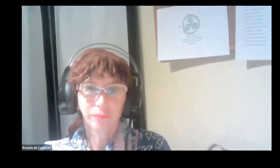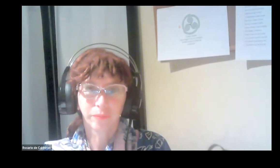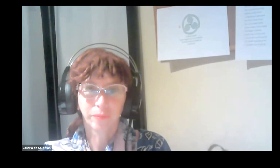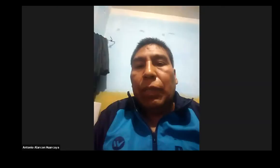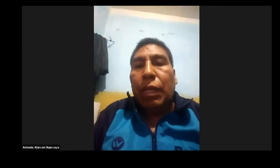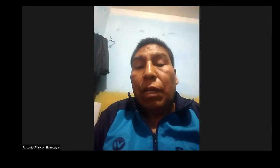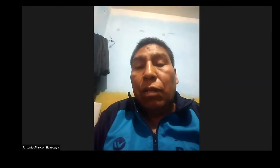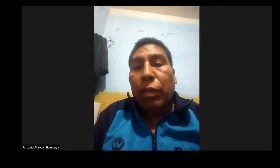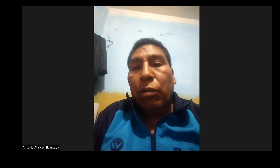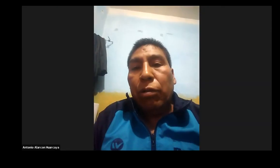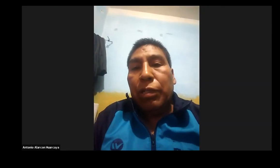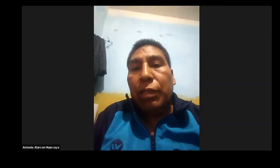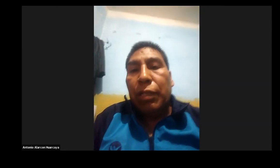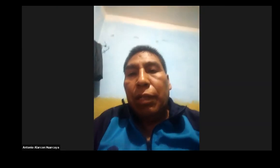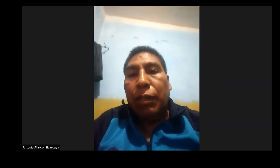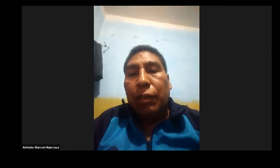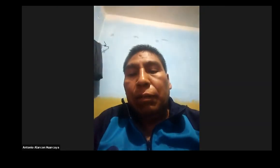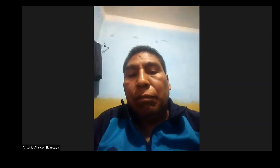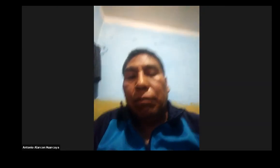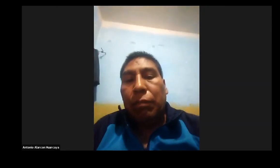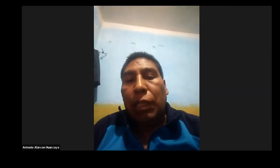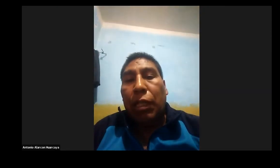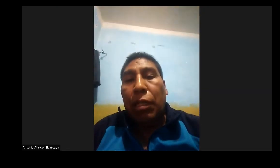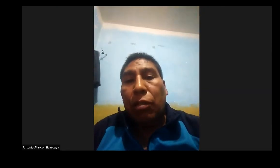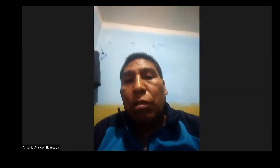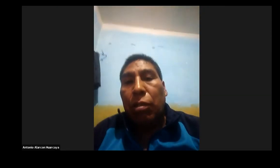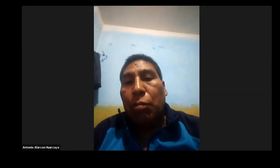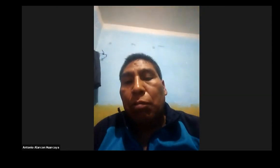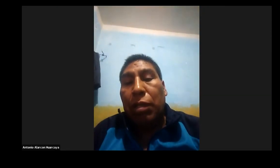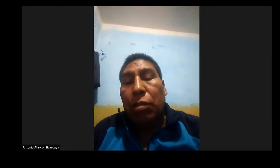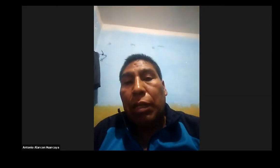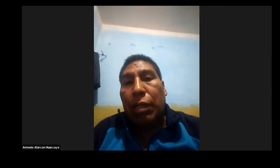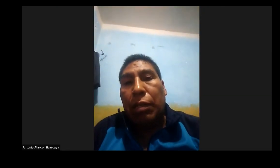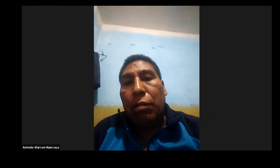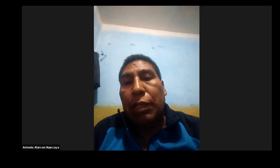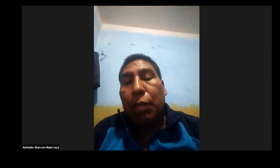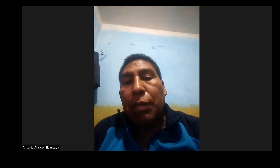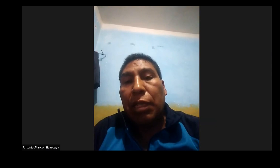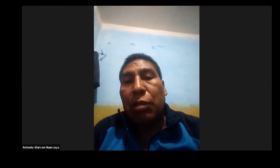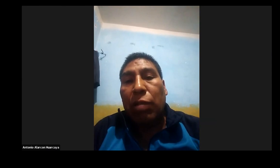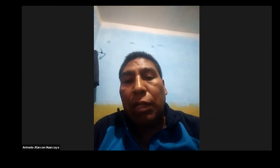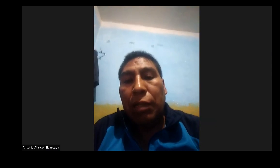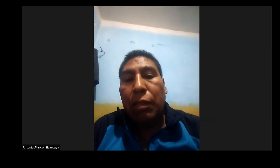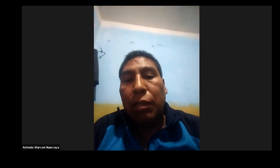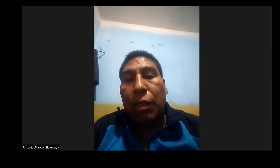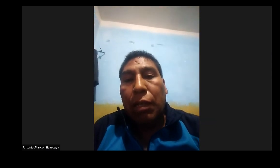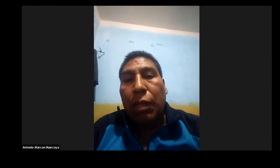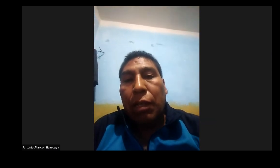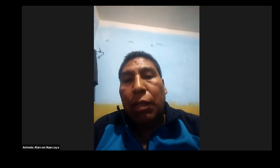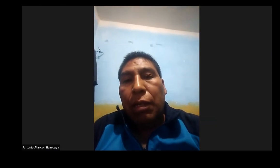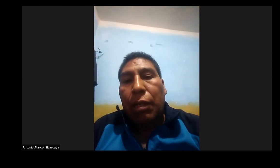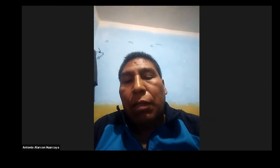ya el juego consiste en que yo soy persona con discapacidad visual